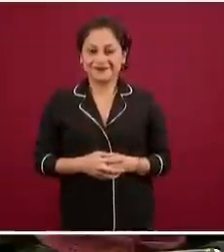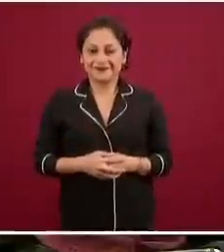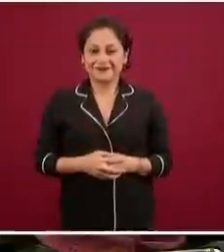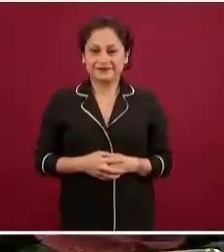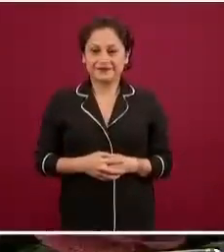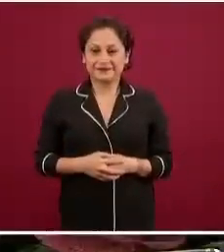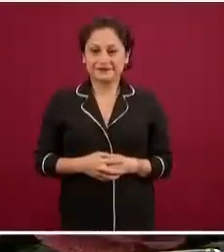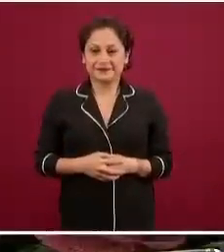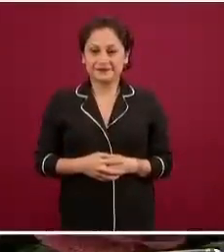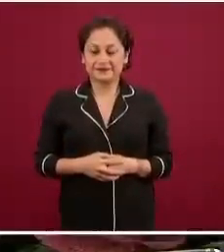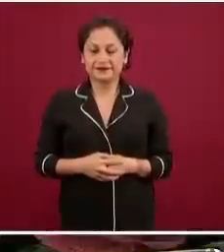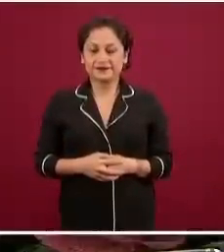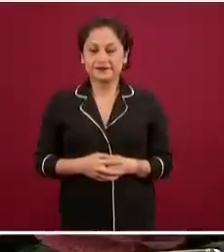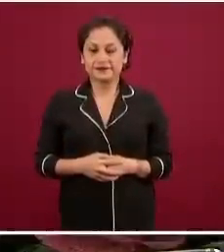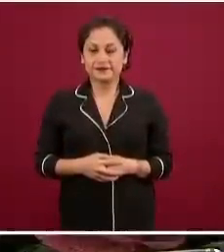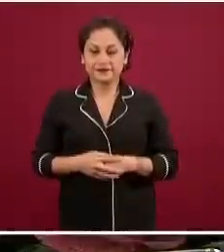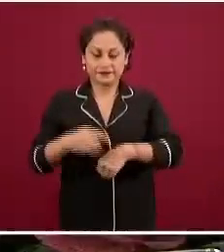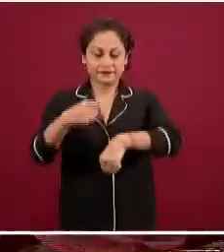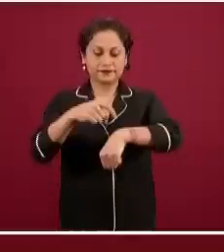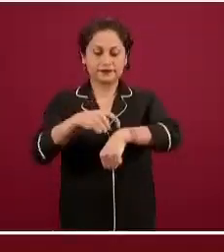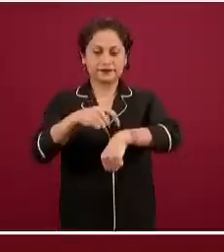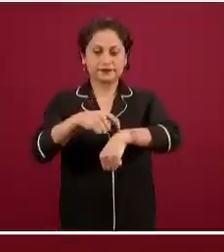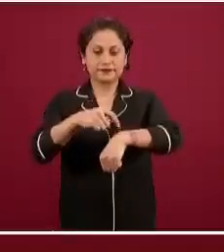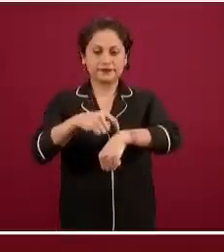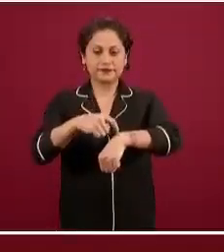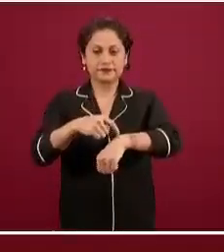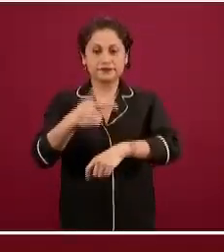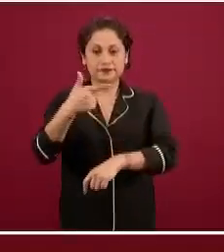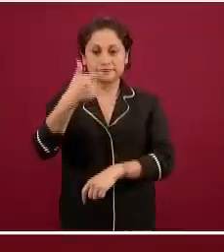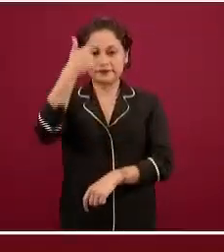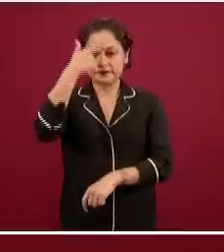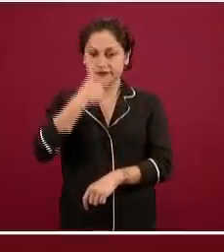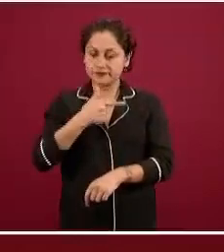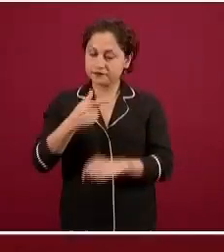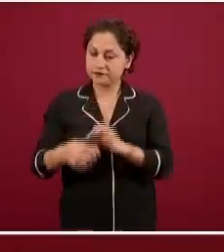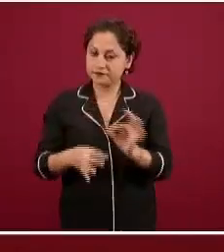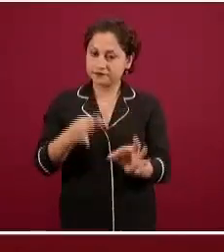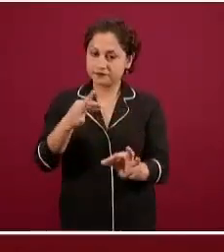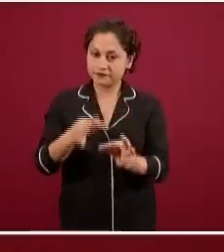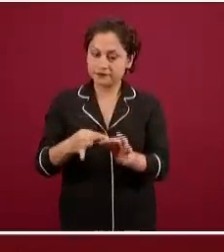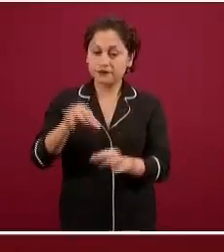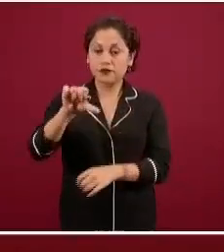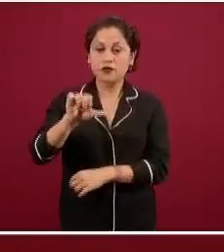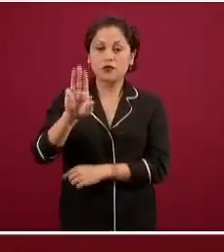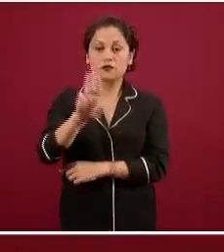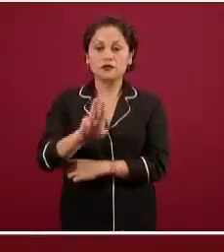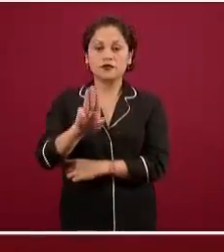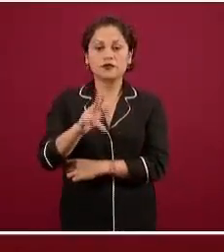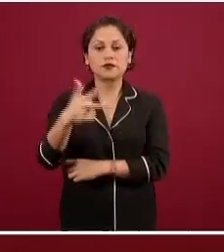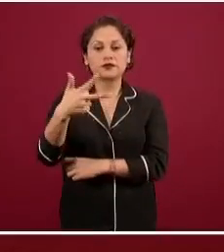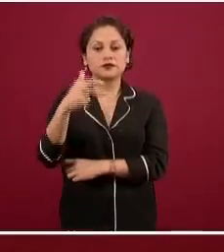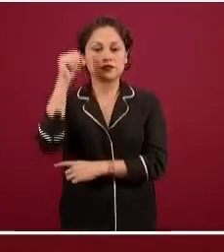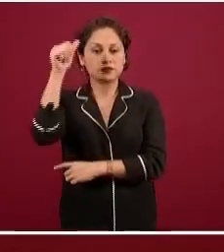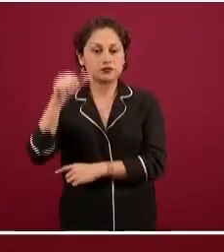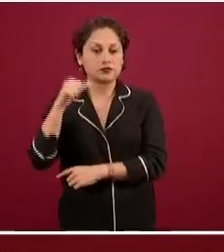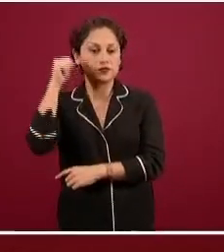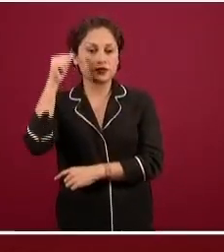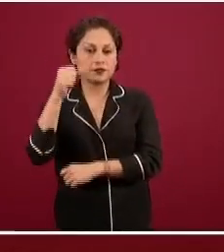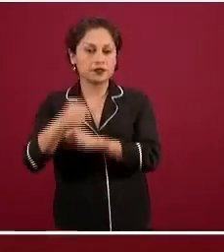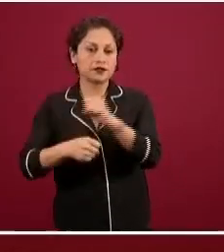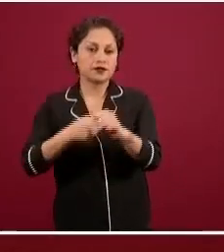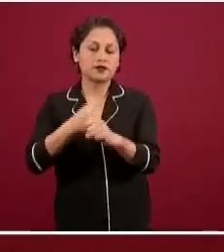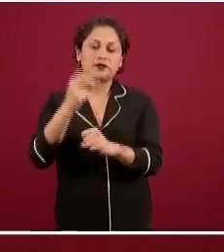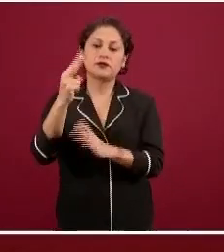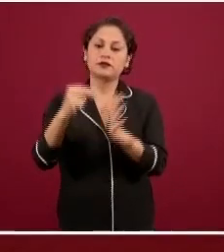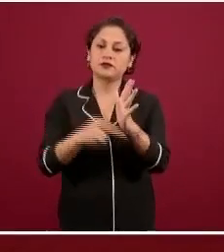Son las 19 horas de hoy, miércoles 8 de abril de 2020. Estamos